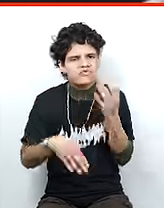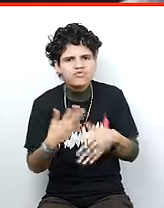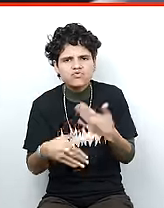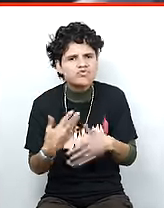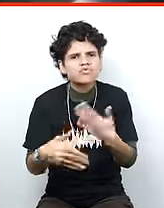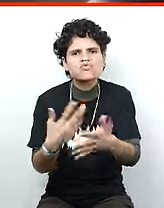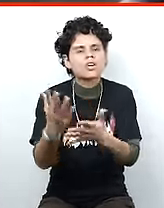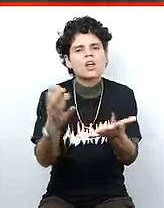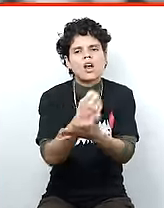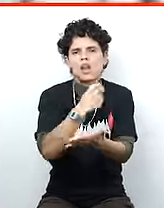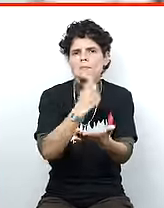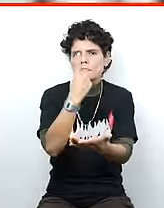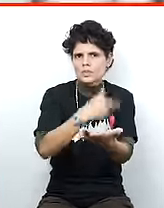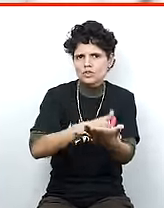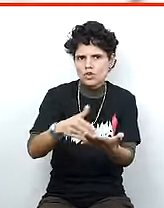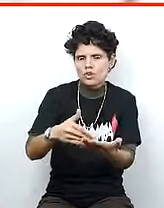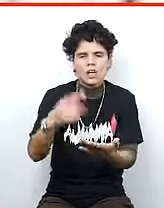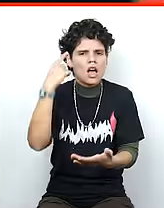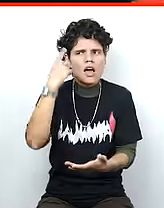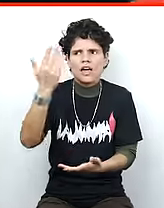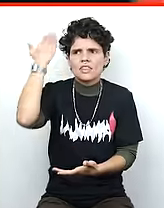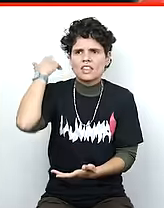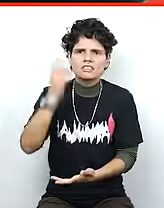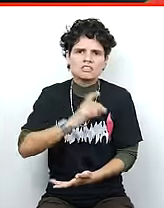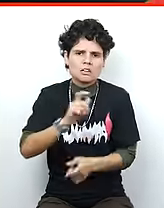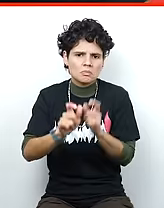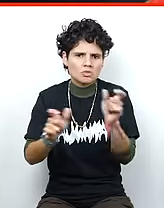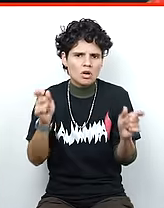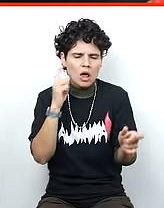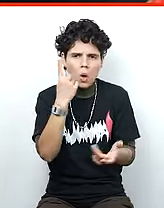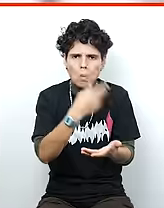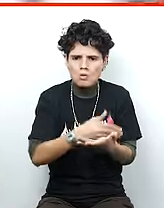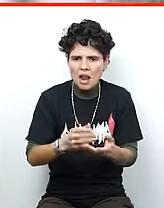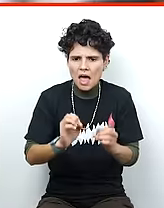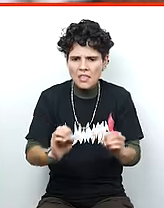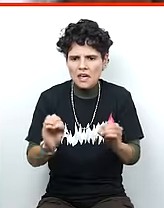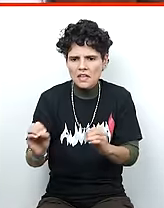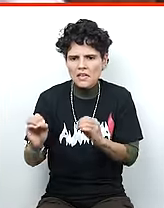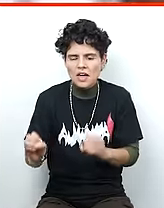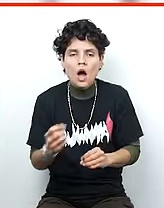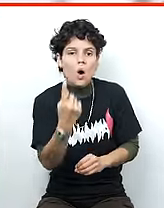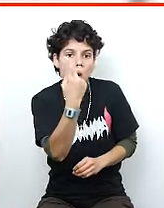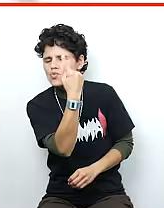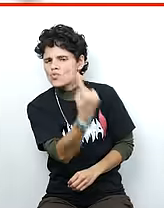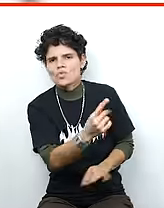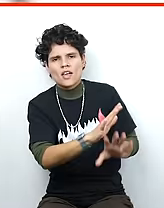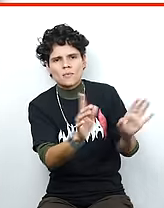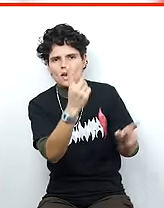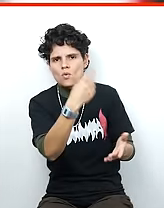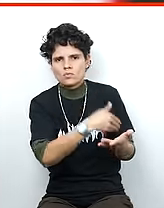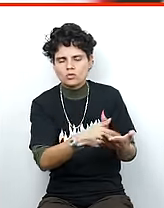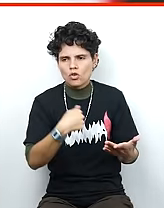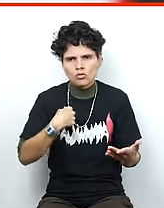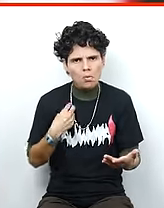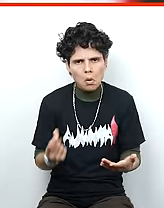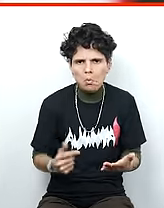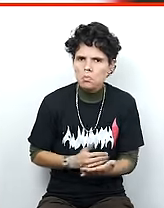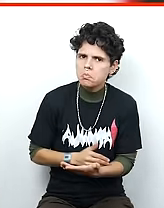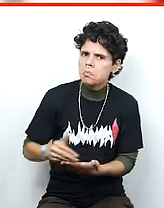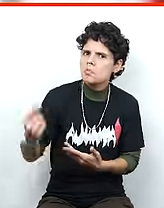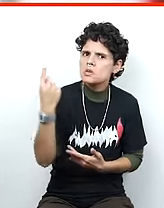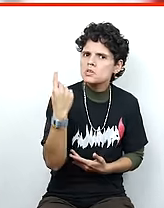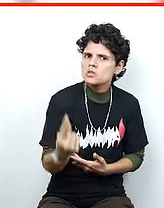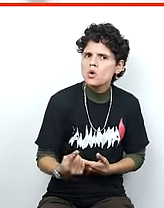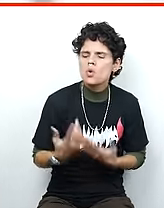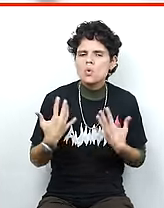millón. Cuando en esos tiempos, para un artista chileno, llegar al millón era brígido, pues, hermano. El único que llegaba al millón era el Pablo. Y era... Era guau, un